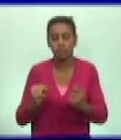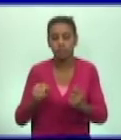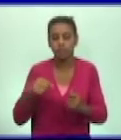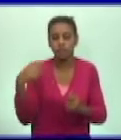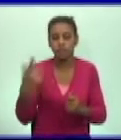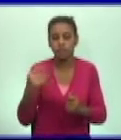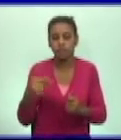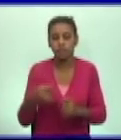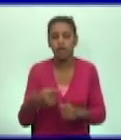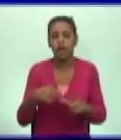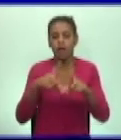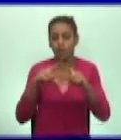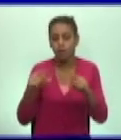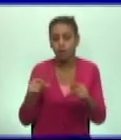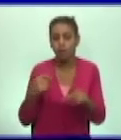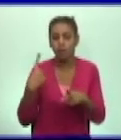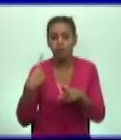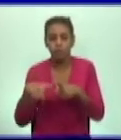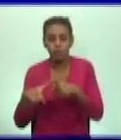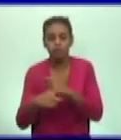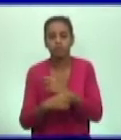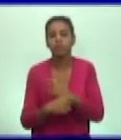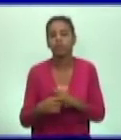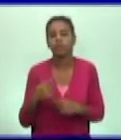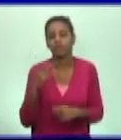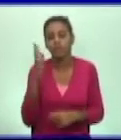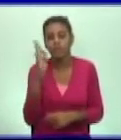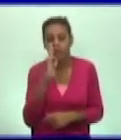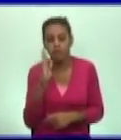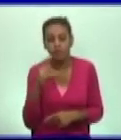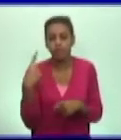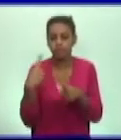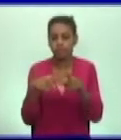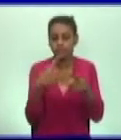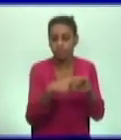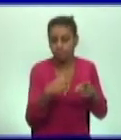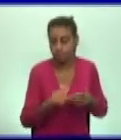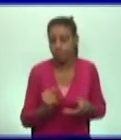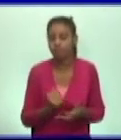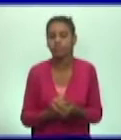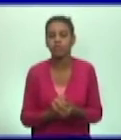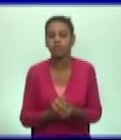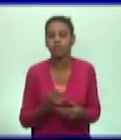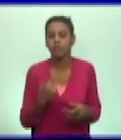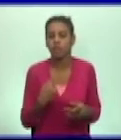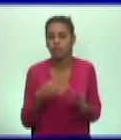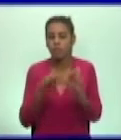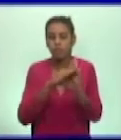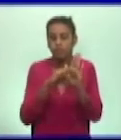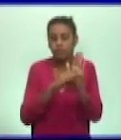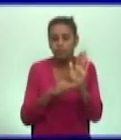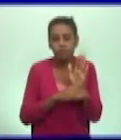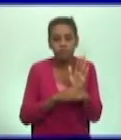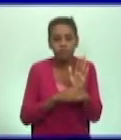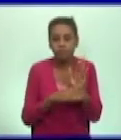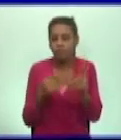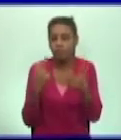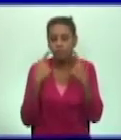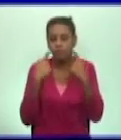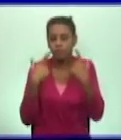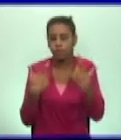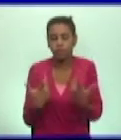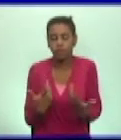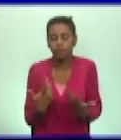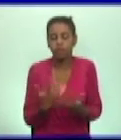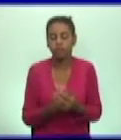más adelante. Por tanto, también una vez que se proclama esta república, va a adoptar medidas importantes de beneficios populares. Aquí vemos,